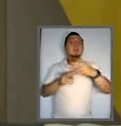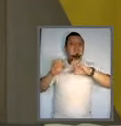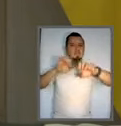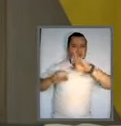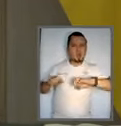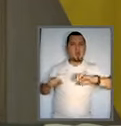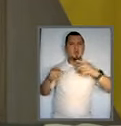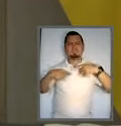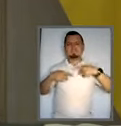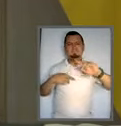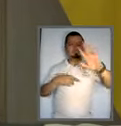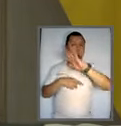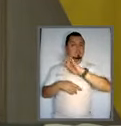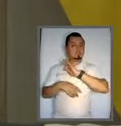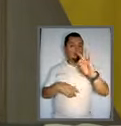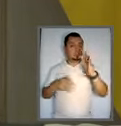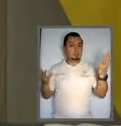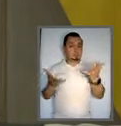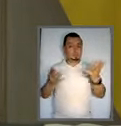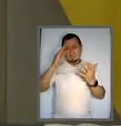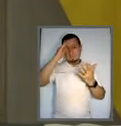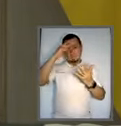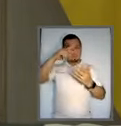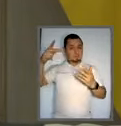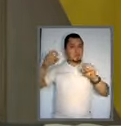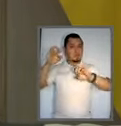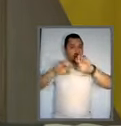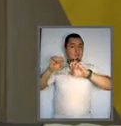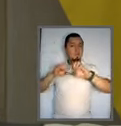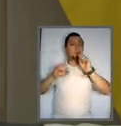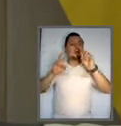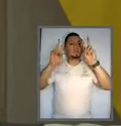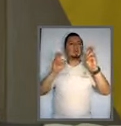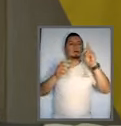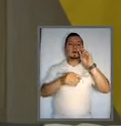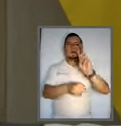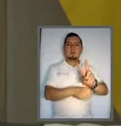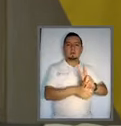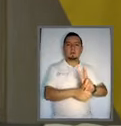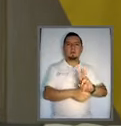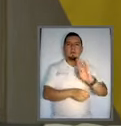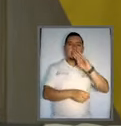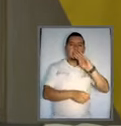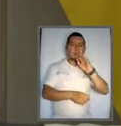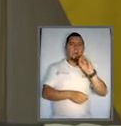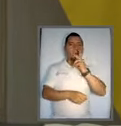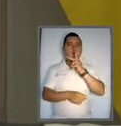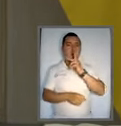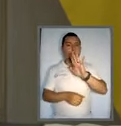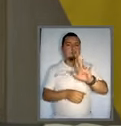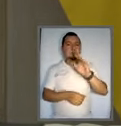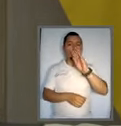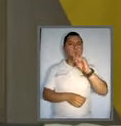empresariales, incluyen el tener consideraciones por parte de las empresas para los temas de maternidad y paternidad responsable. Es decir, vamos a tener que